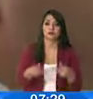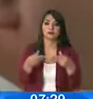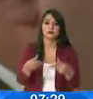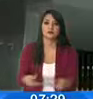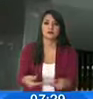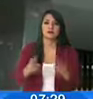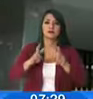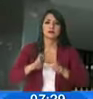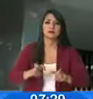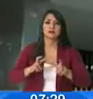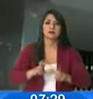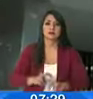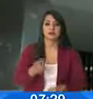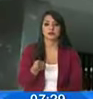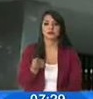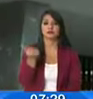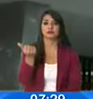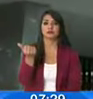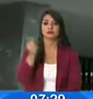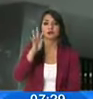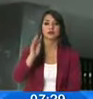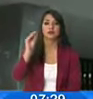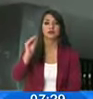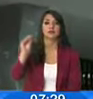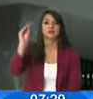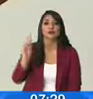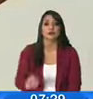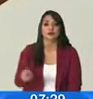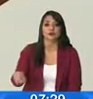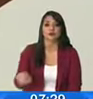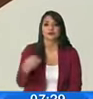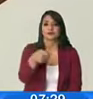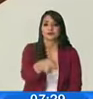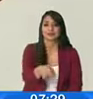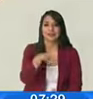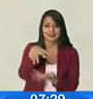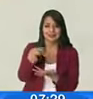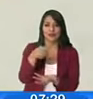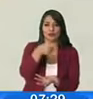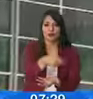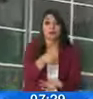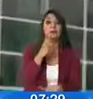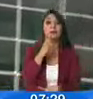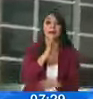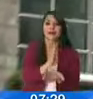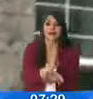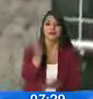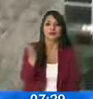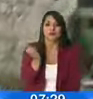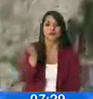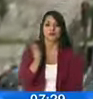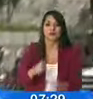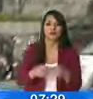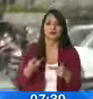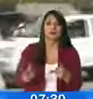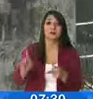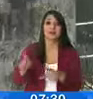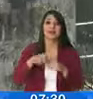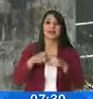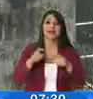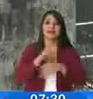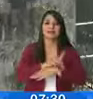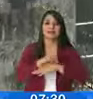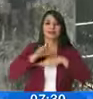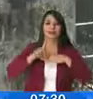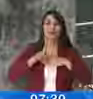los estudios para evitar la eliminación del 40% de la contribución del Estado a las pensiones jubilares, así como el permitir que Richard Espinosa, en calidad